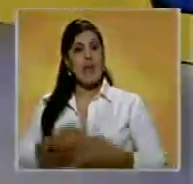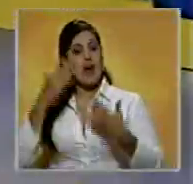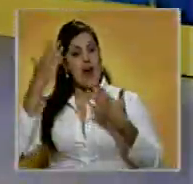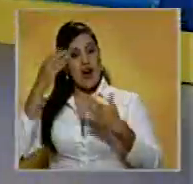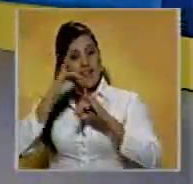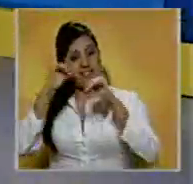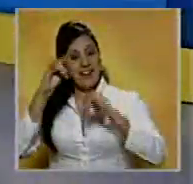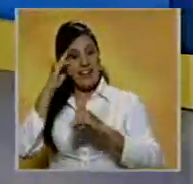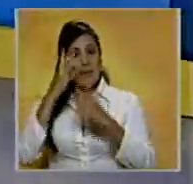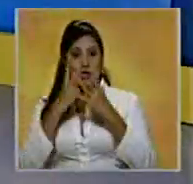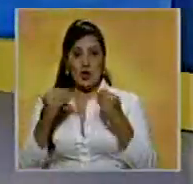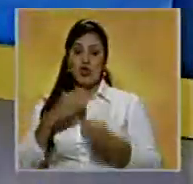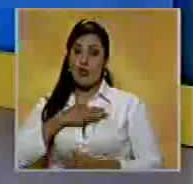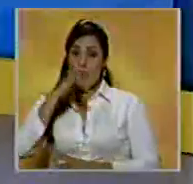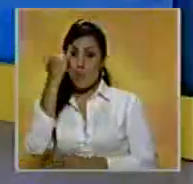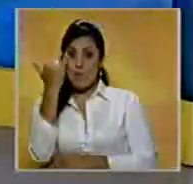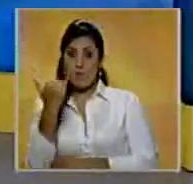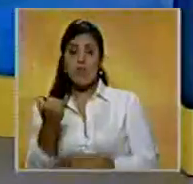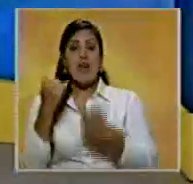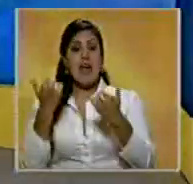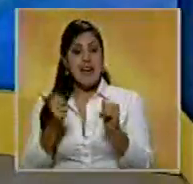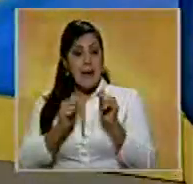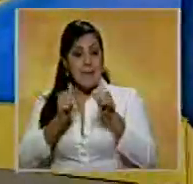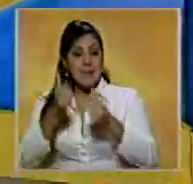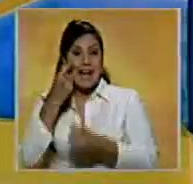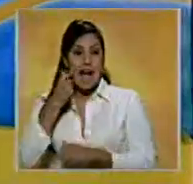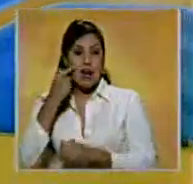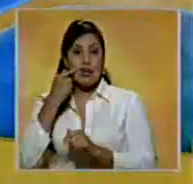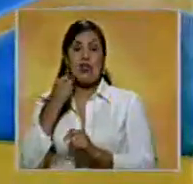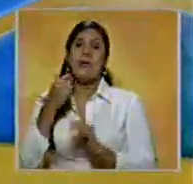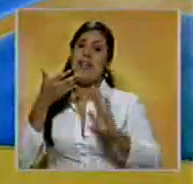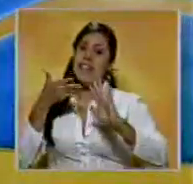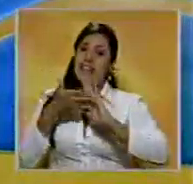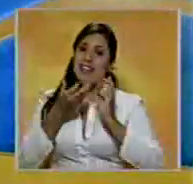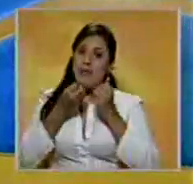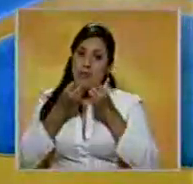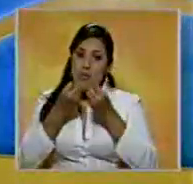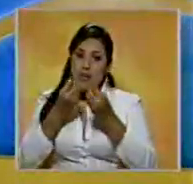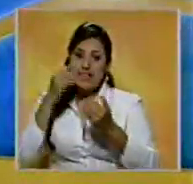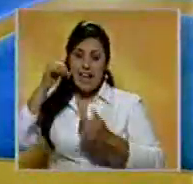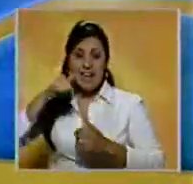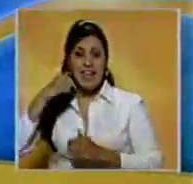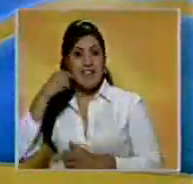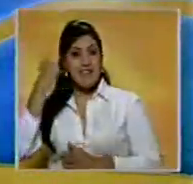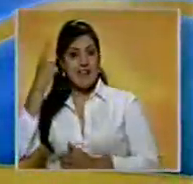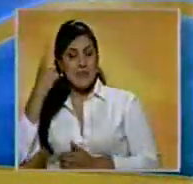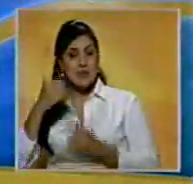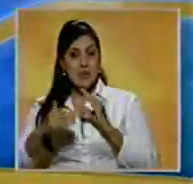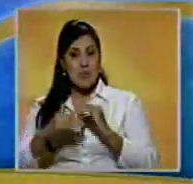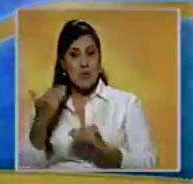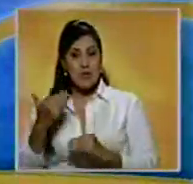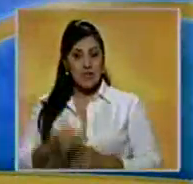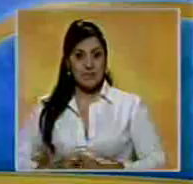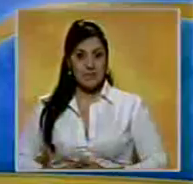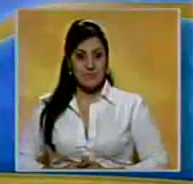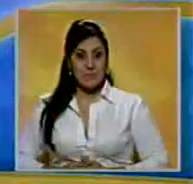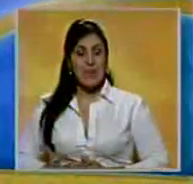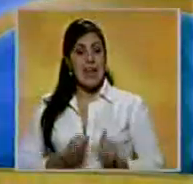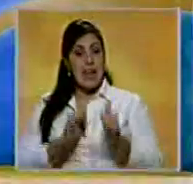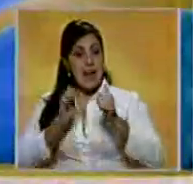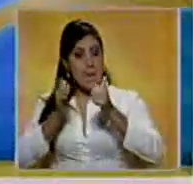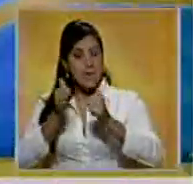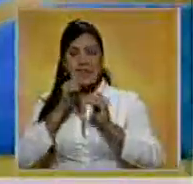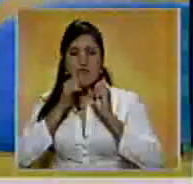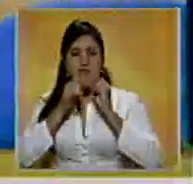Hola, ¿qué tal? Feliz día para todos. Yo soy Federica Guzmán y desde ya comenzamos nuestro acostumbrado recorrido por las noticias del entretenimiento aquí en Estrenos y Estrellas.